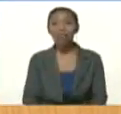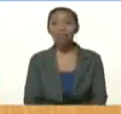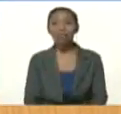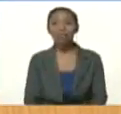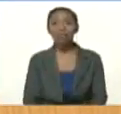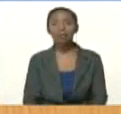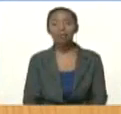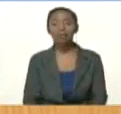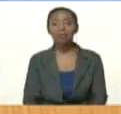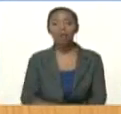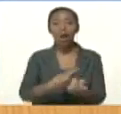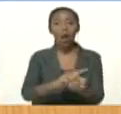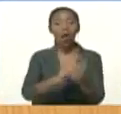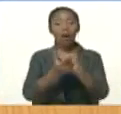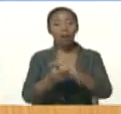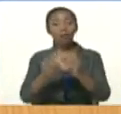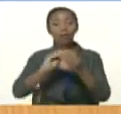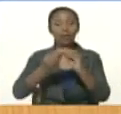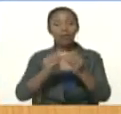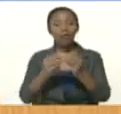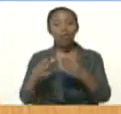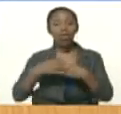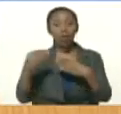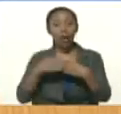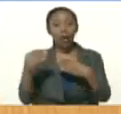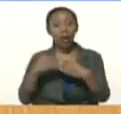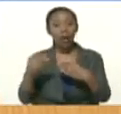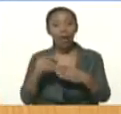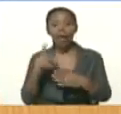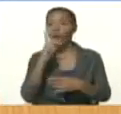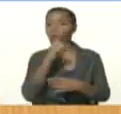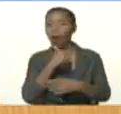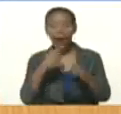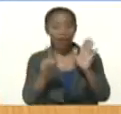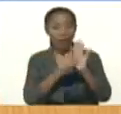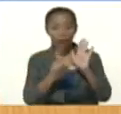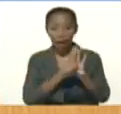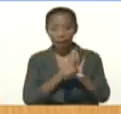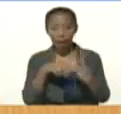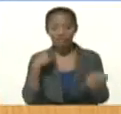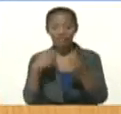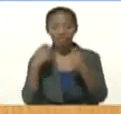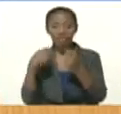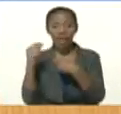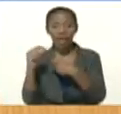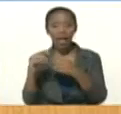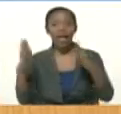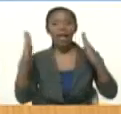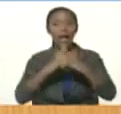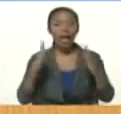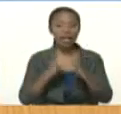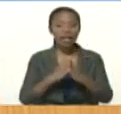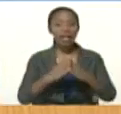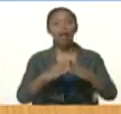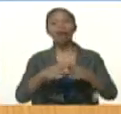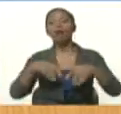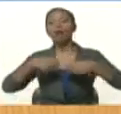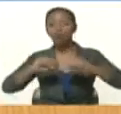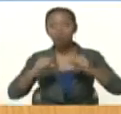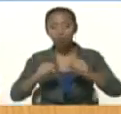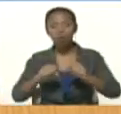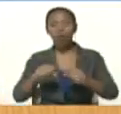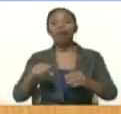Las transacciones que se están haciendo en dólares, que son ilegales, para vender casas, apartamentos, motos,